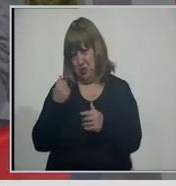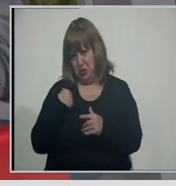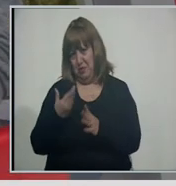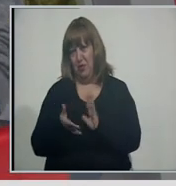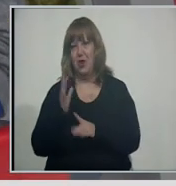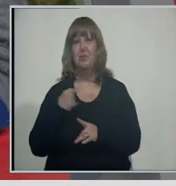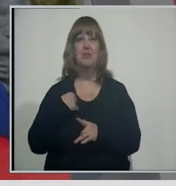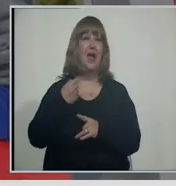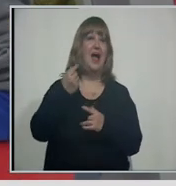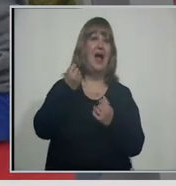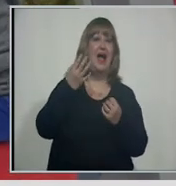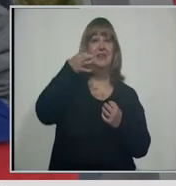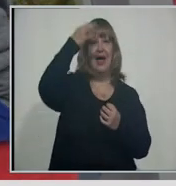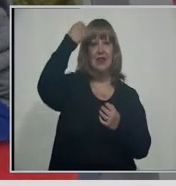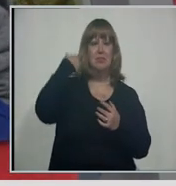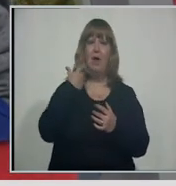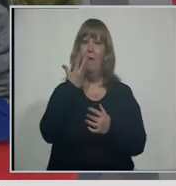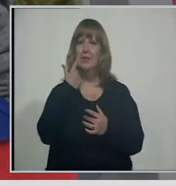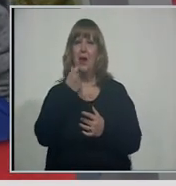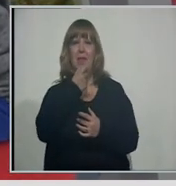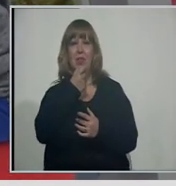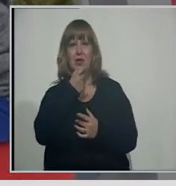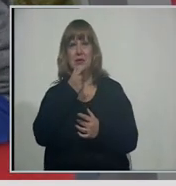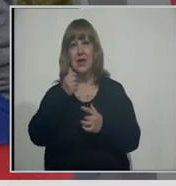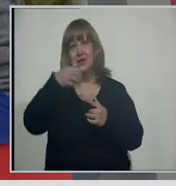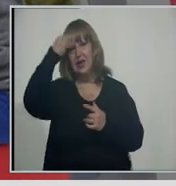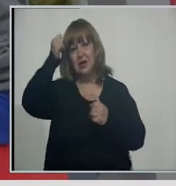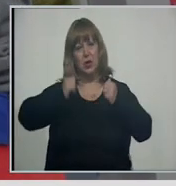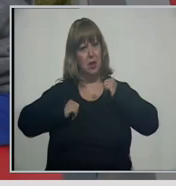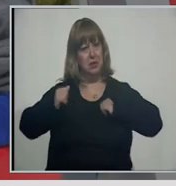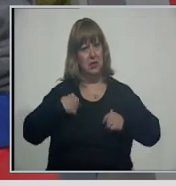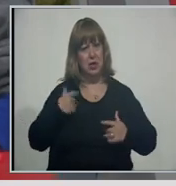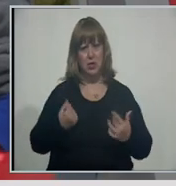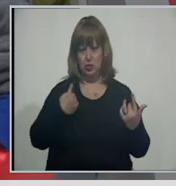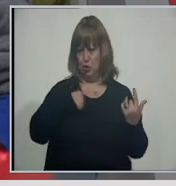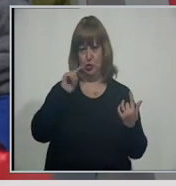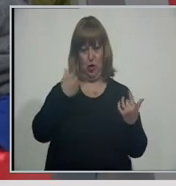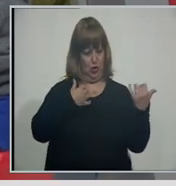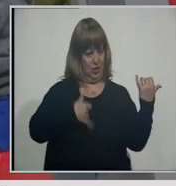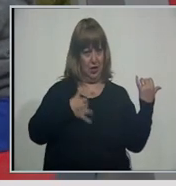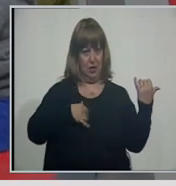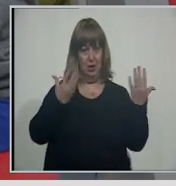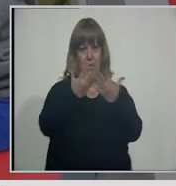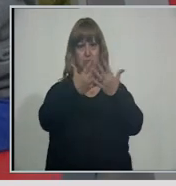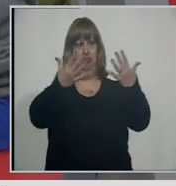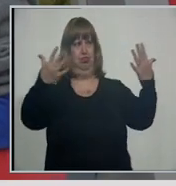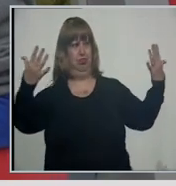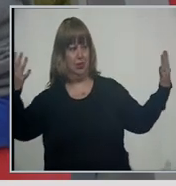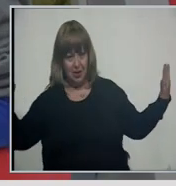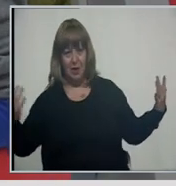nadie y no sé por qué me dio en el mendoza el teatro independencia yo solo con un guitarrista cuando se levantó el telón había cuatro personas